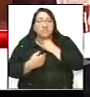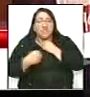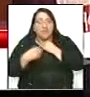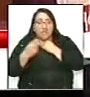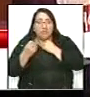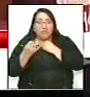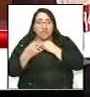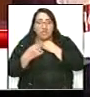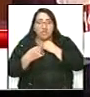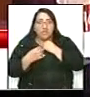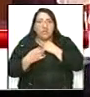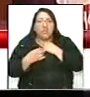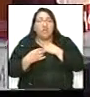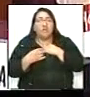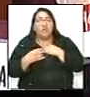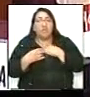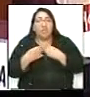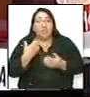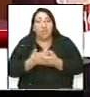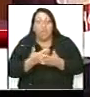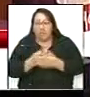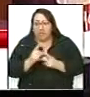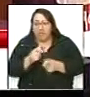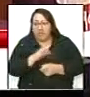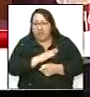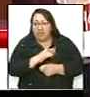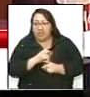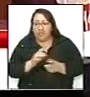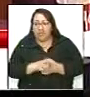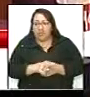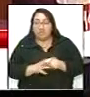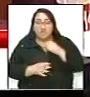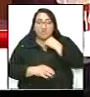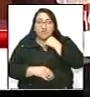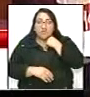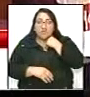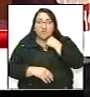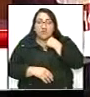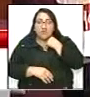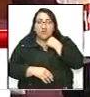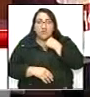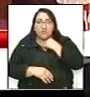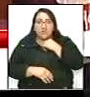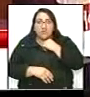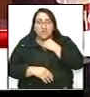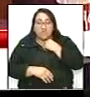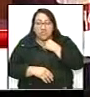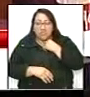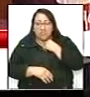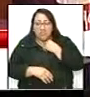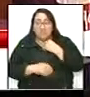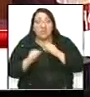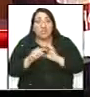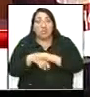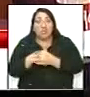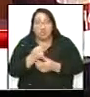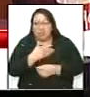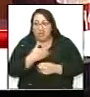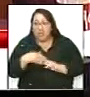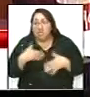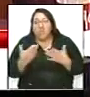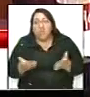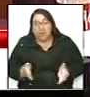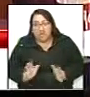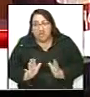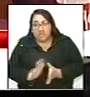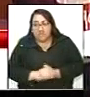montón de propuestas para la reforma que las evaluará en su momento la Fiscal de la Nación, ¿no? Sobre los temas específicos. Y más bien, sí aprovecho, presidenta, si se pudiera, si